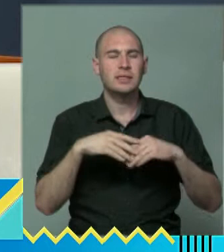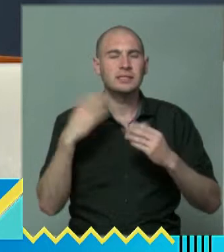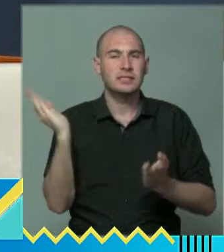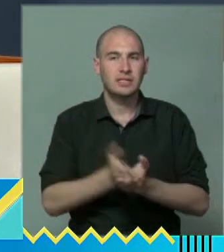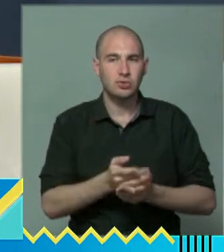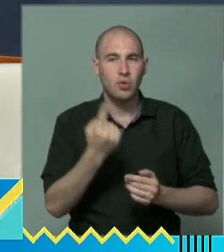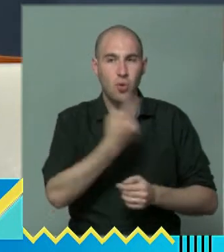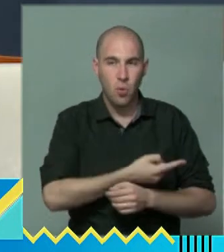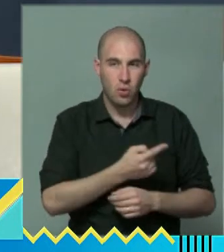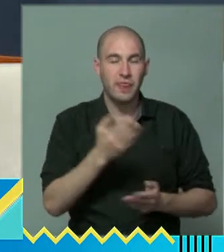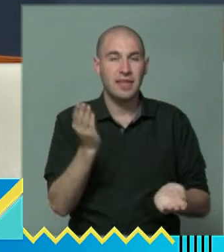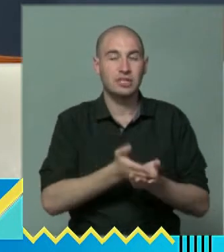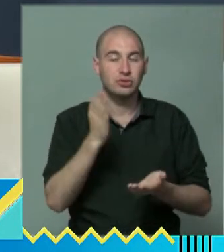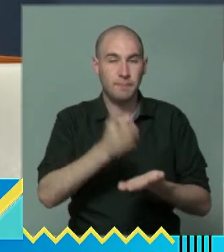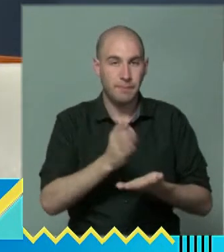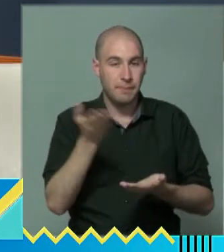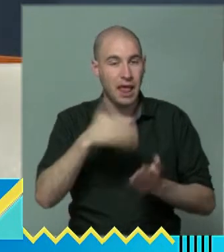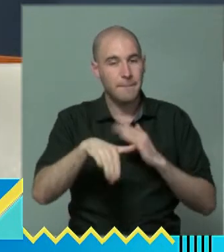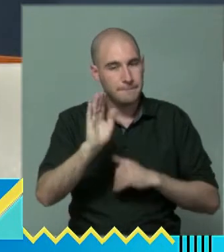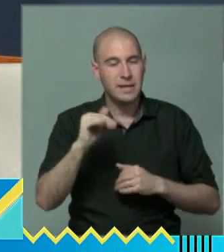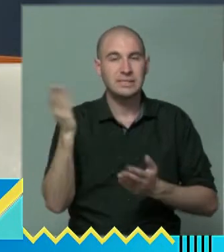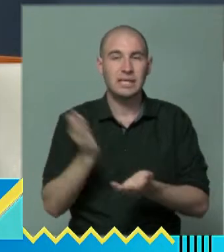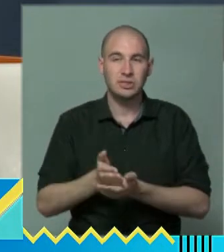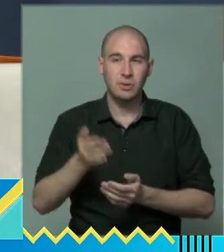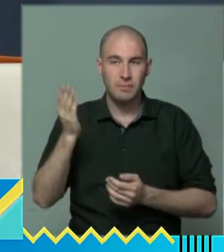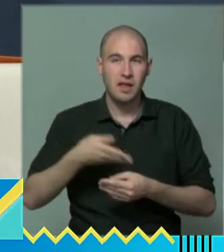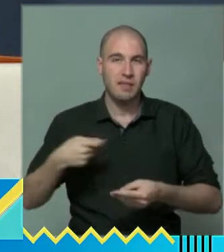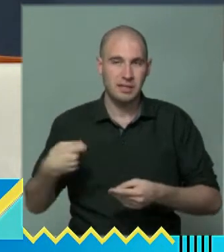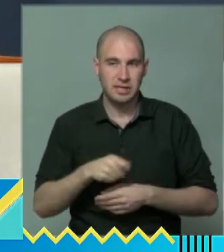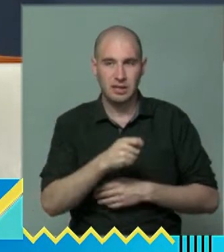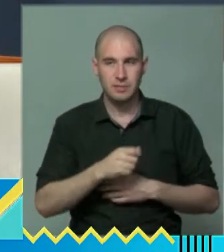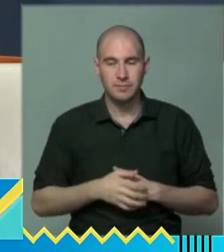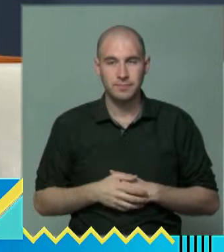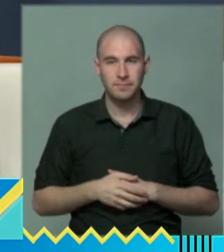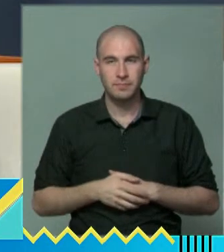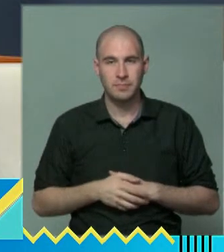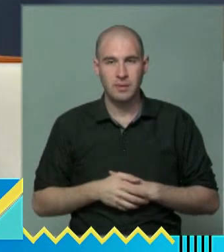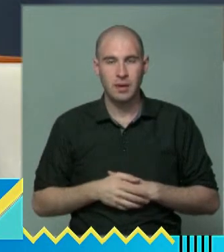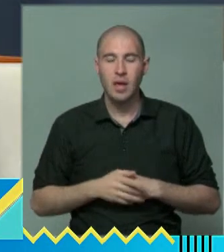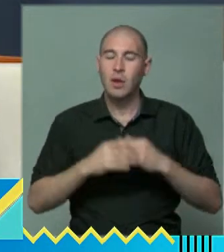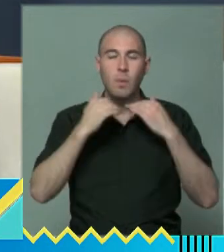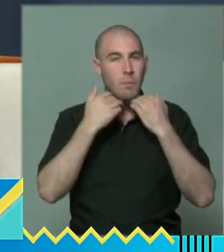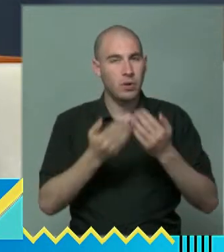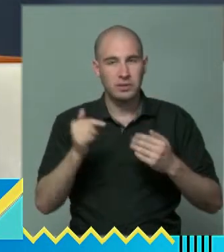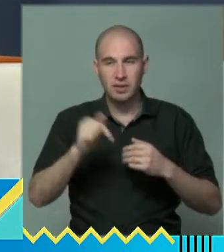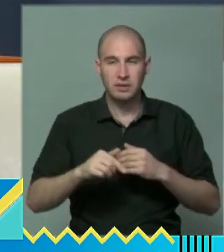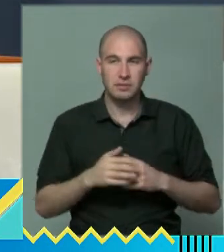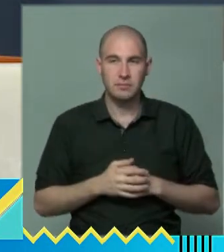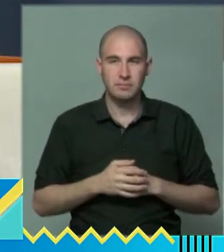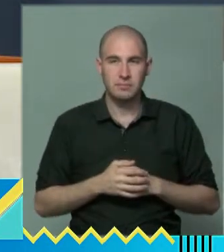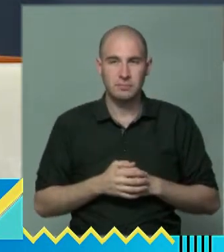que impone uno, que es el derecho penal, es mayor a la del sancionador administrativo. Independientemente de esto, en lo